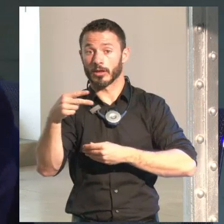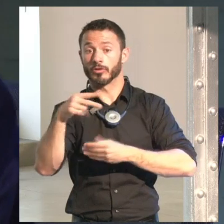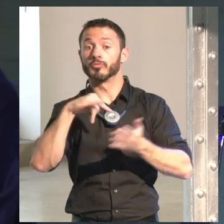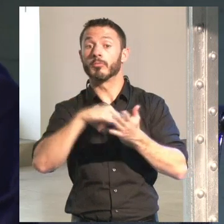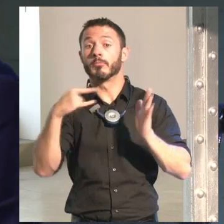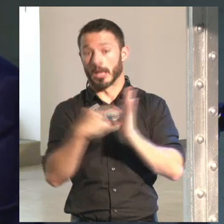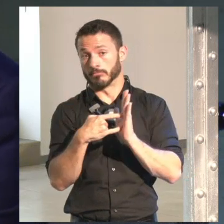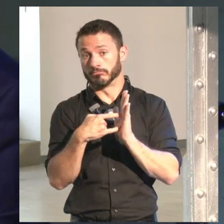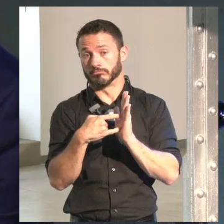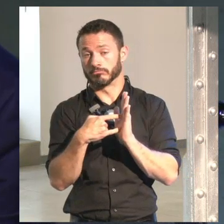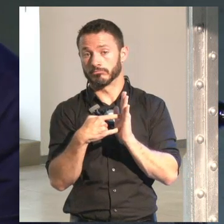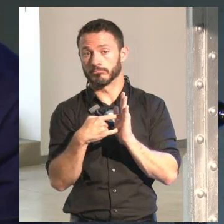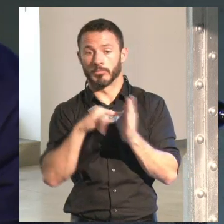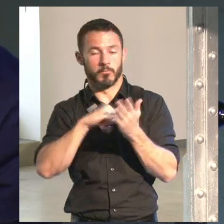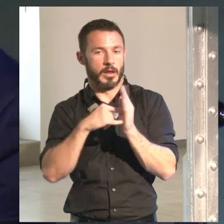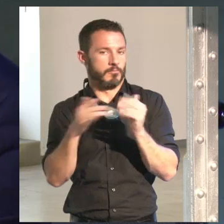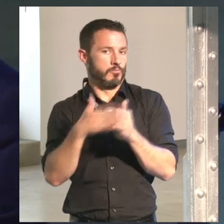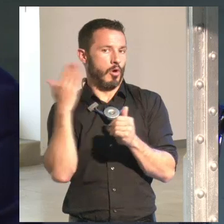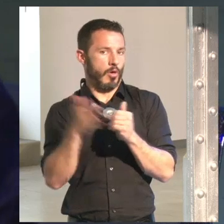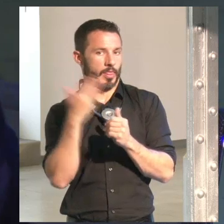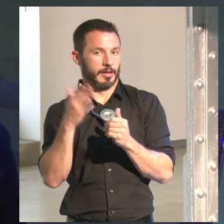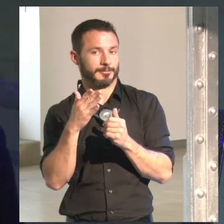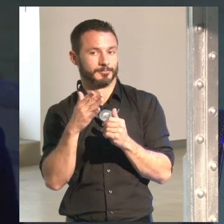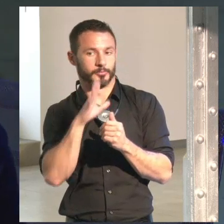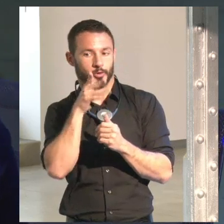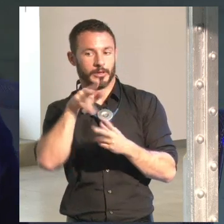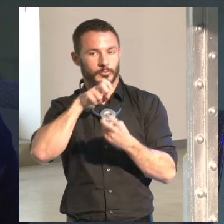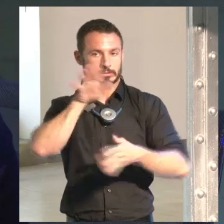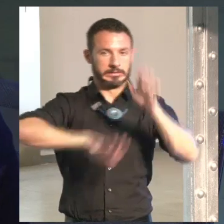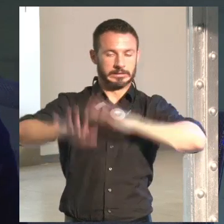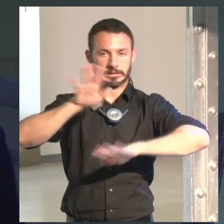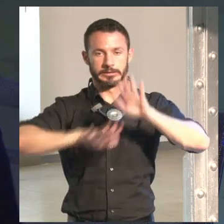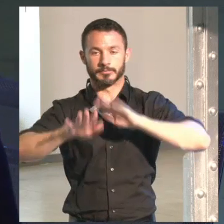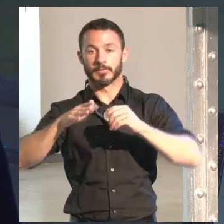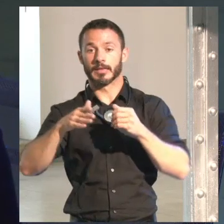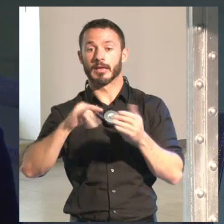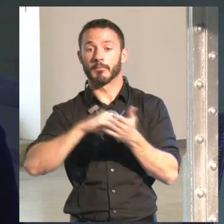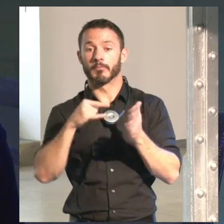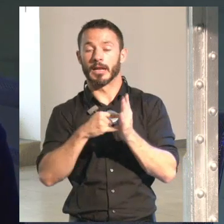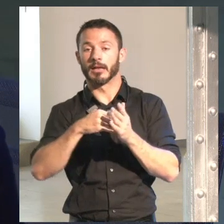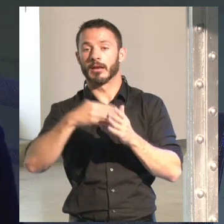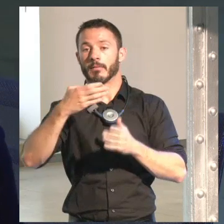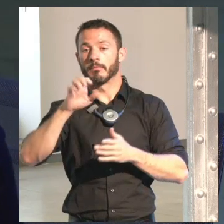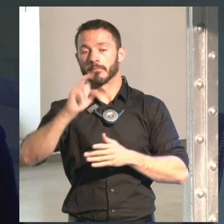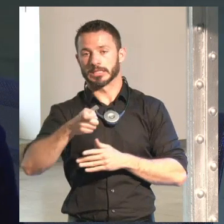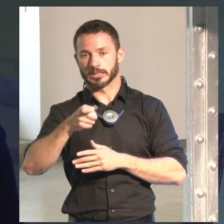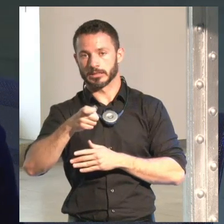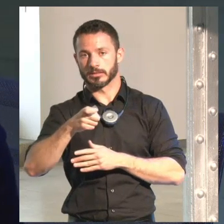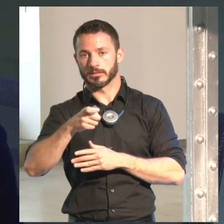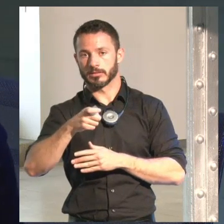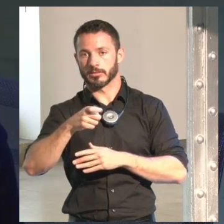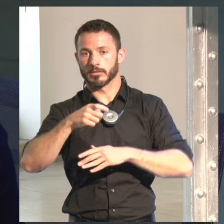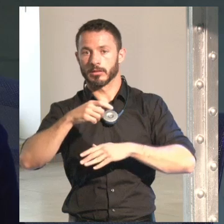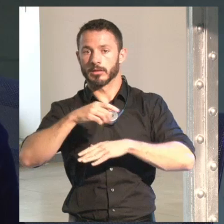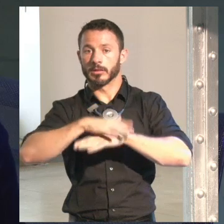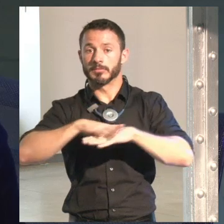plan que está muy de moda ahora, ¿no? Con este lío de los impuestos, y que es el plan BEPS, ¿no? De Base